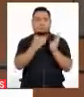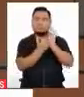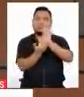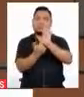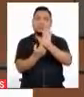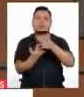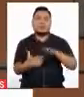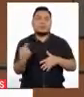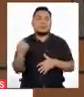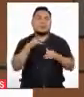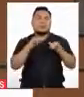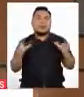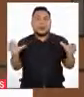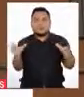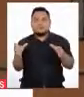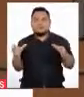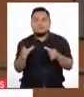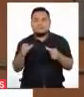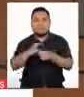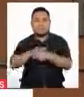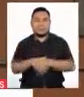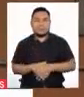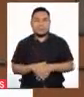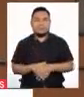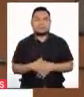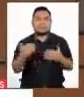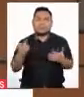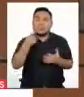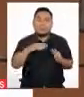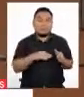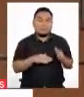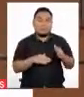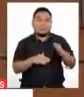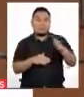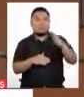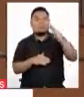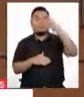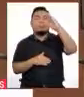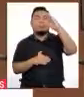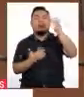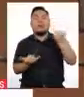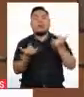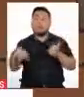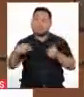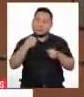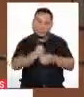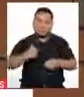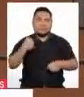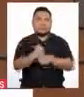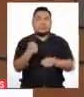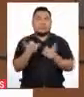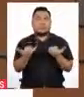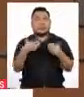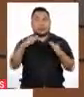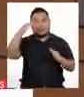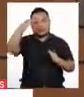el elemento contención. Y así como sin darse cuenta comenzó a subir, ahora tenemos que hacer mucho, mucho esfuerzo para ahora